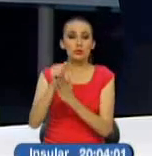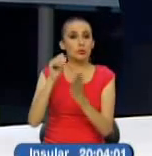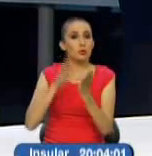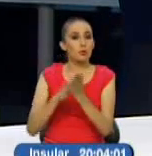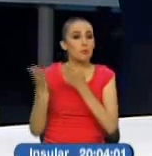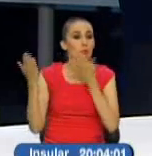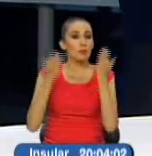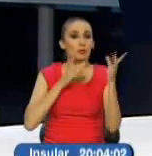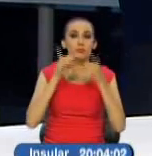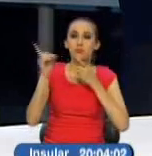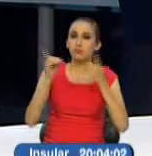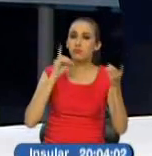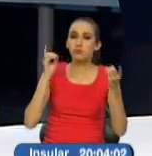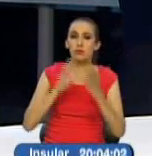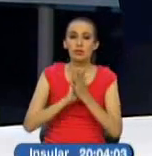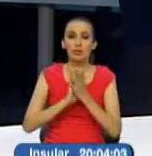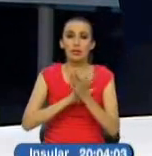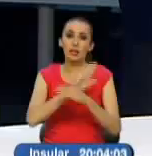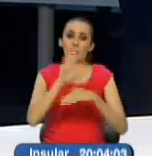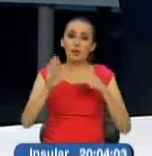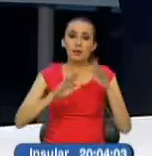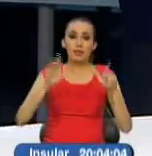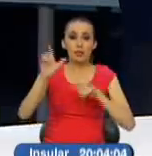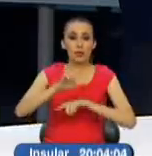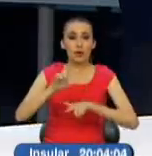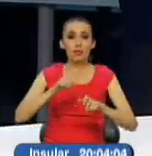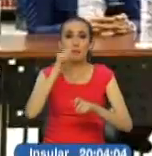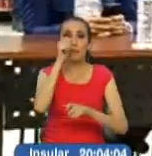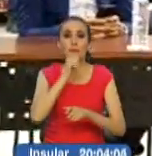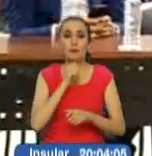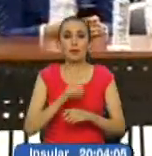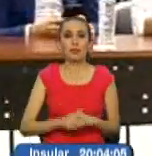mesas de diálogo inclusivo entre el sector público y privado.